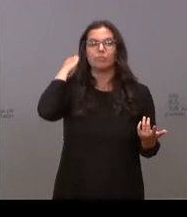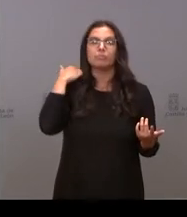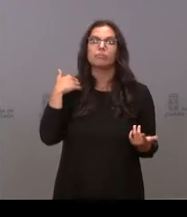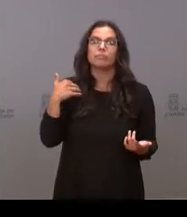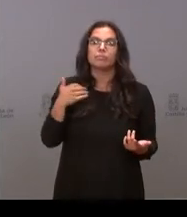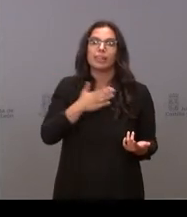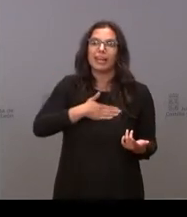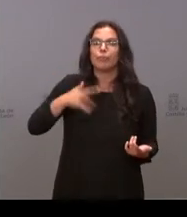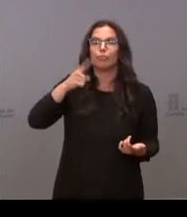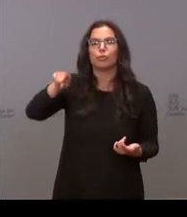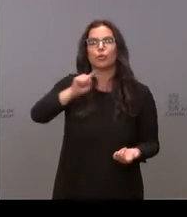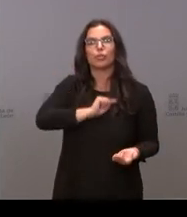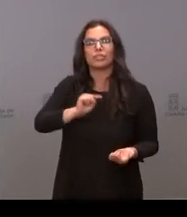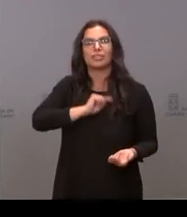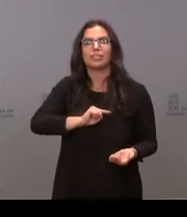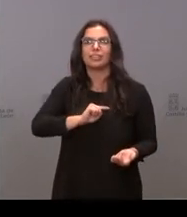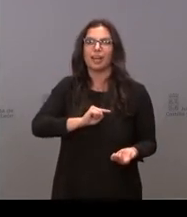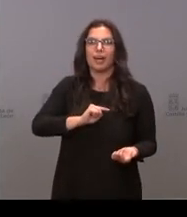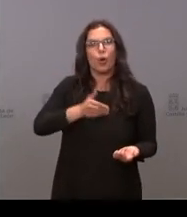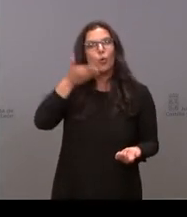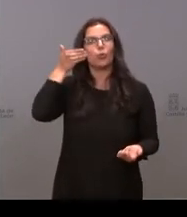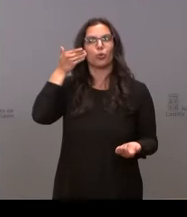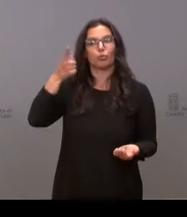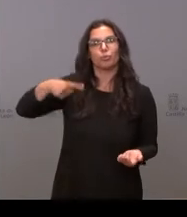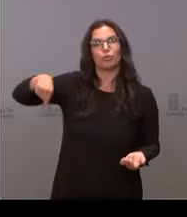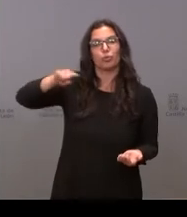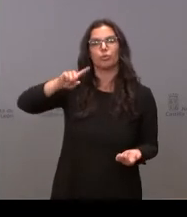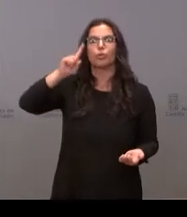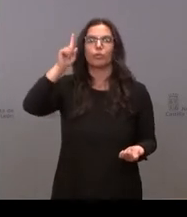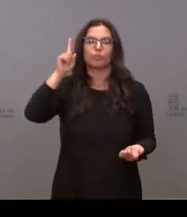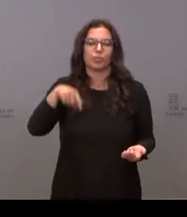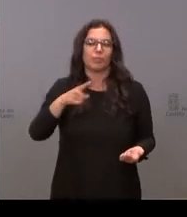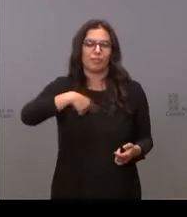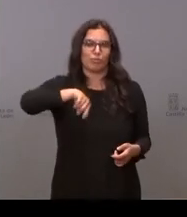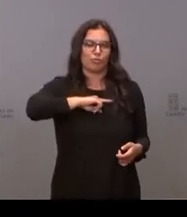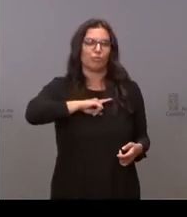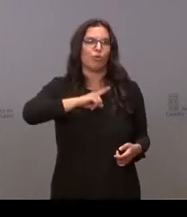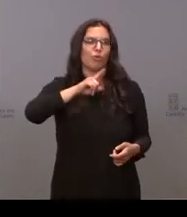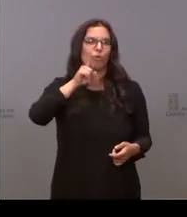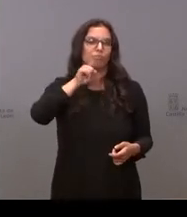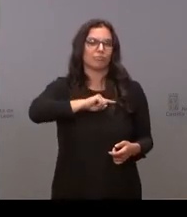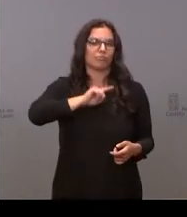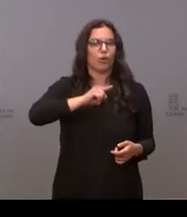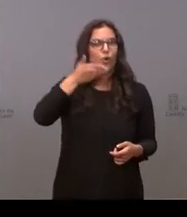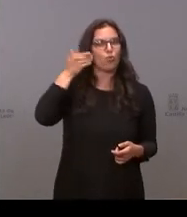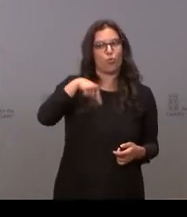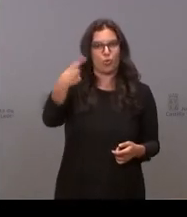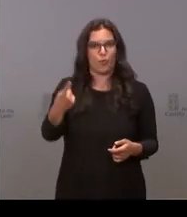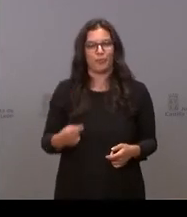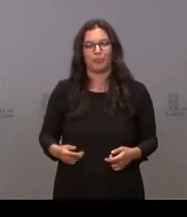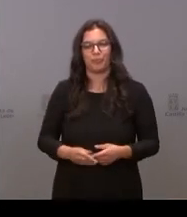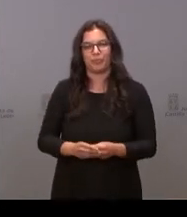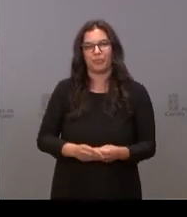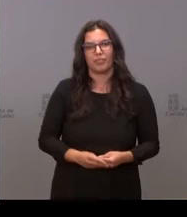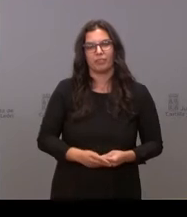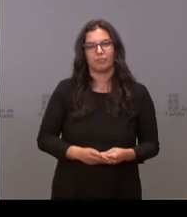que os sintáis orgullosos vosotros, pero que estamos orgullosos de vosotros. Habéis sido